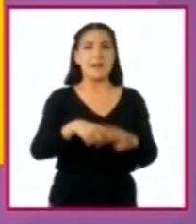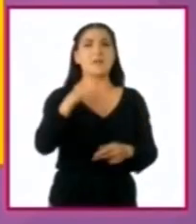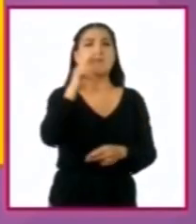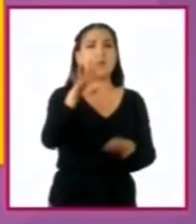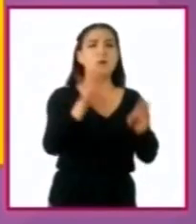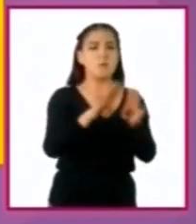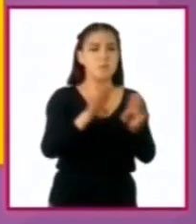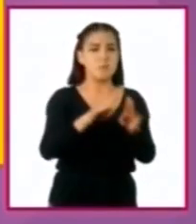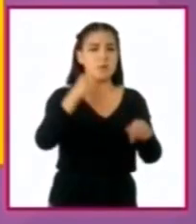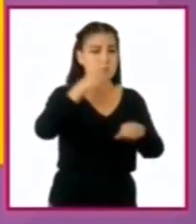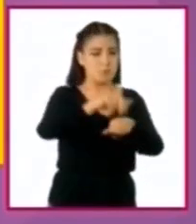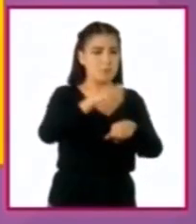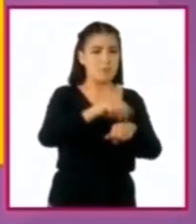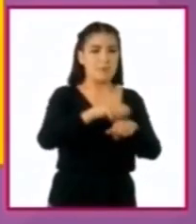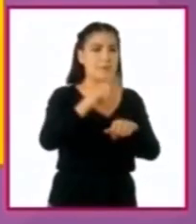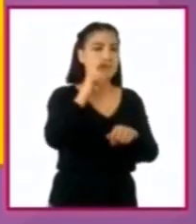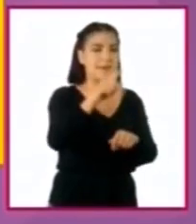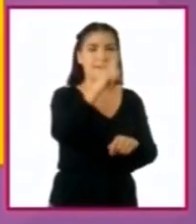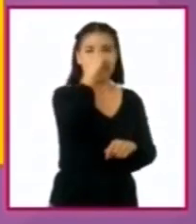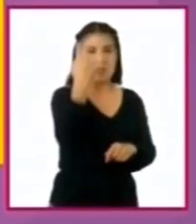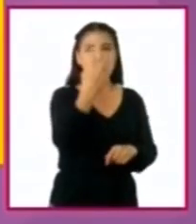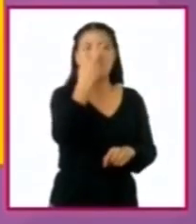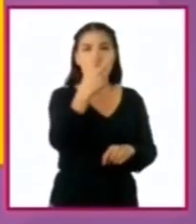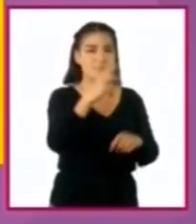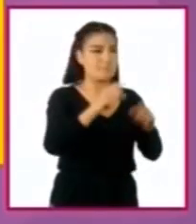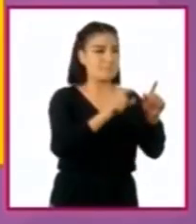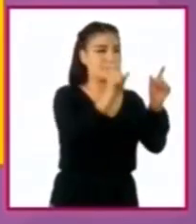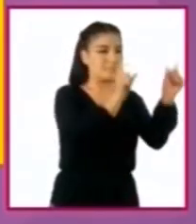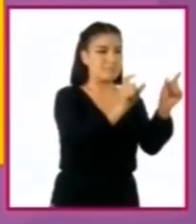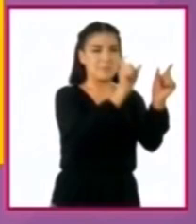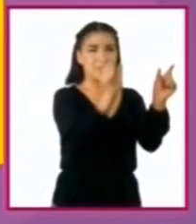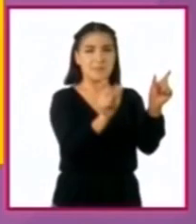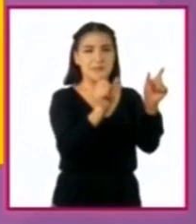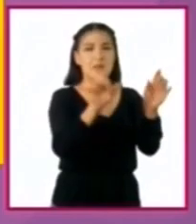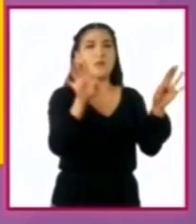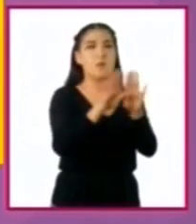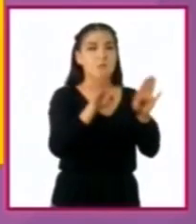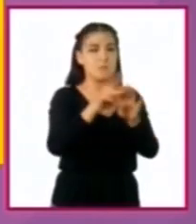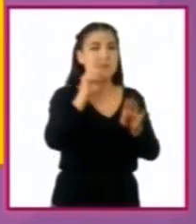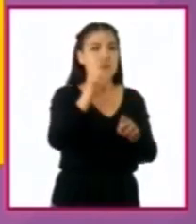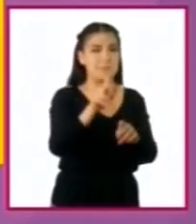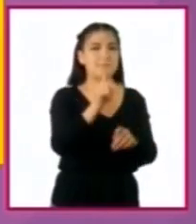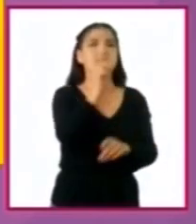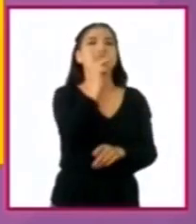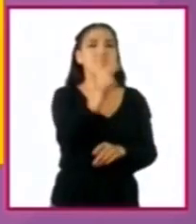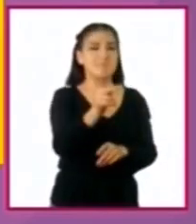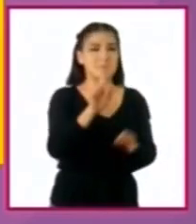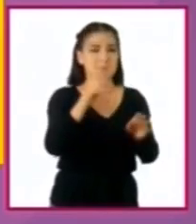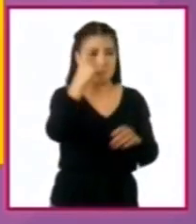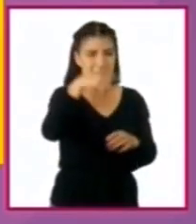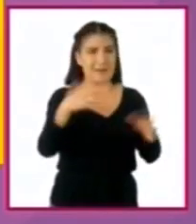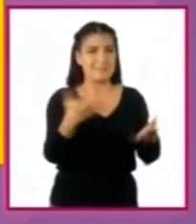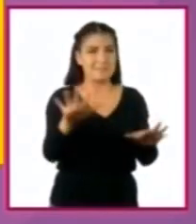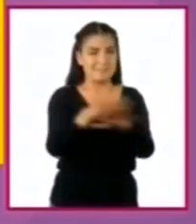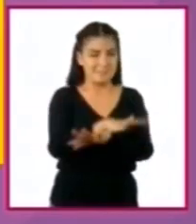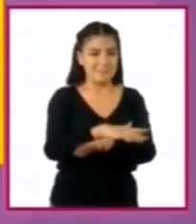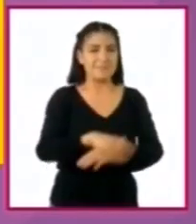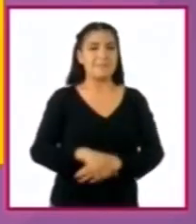número decimal periódico de 2 cifras, por lo tanto lo interpretaremos de la siguiente manera: